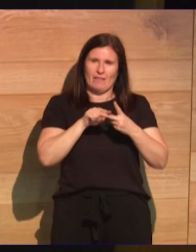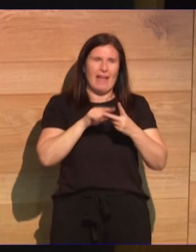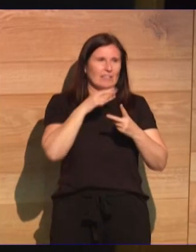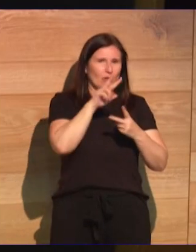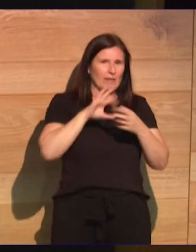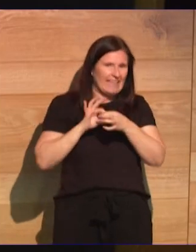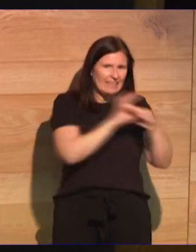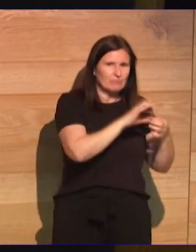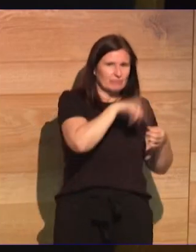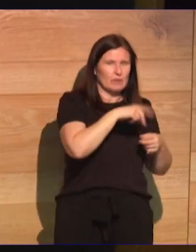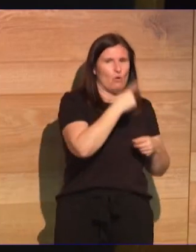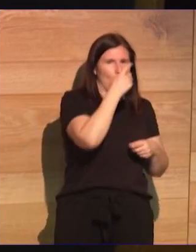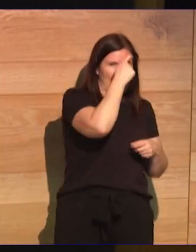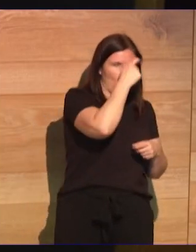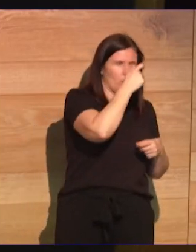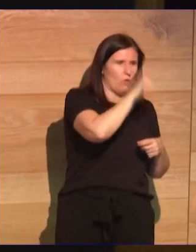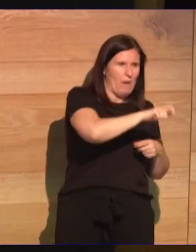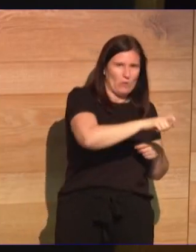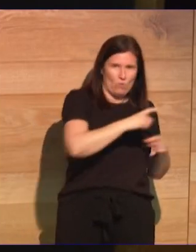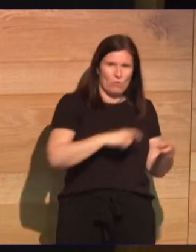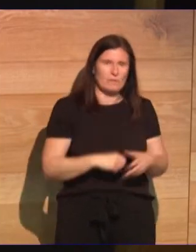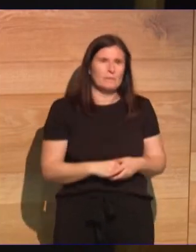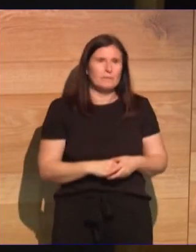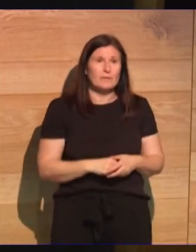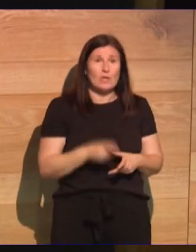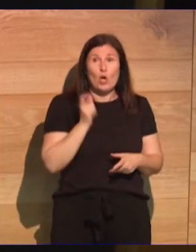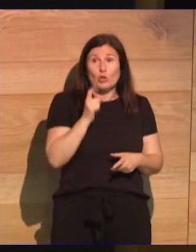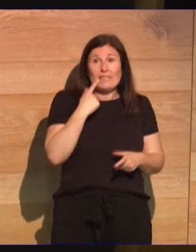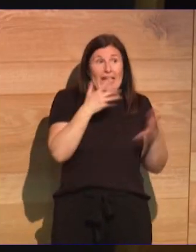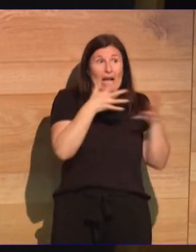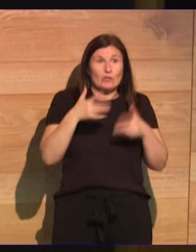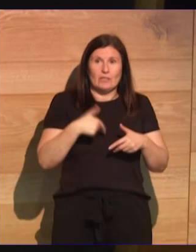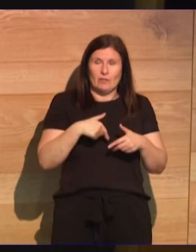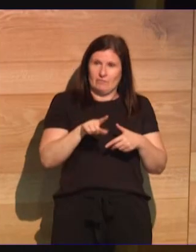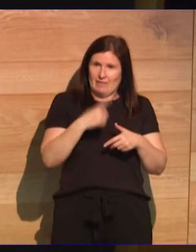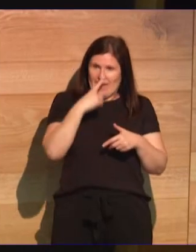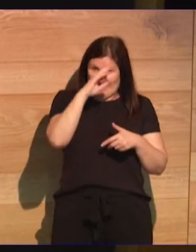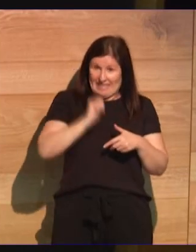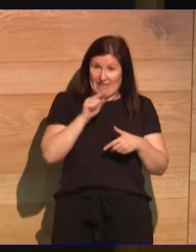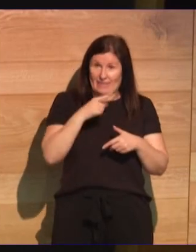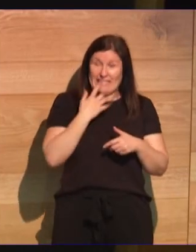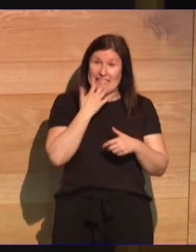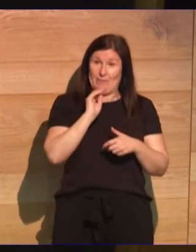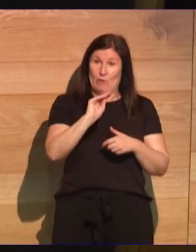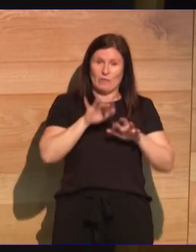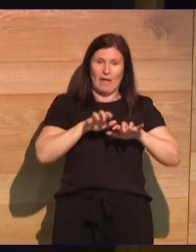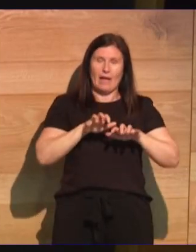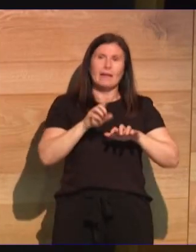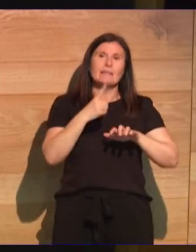Eso era la primera cosa que quería un poco resaltar. De hecho, yo siempre recomendaría que se le pida a la inteligencia, cuando le preguntes algo,